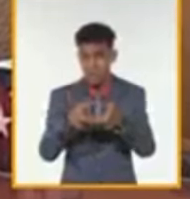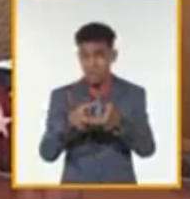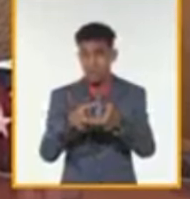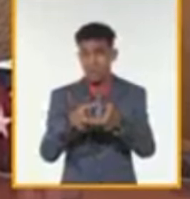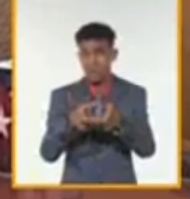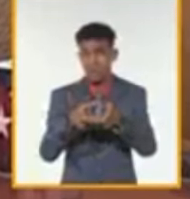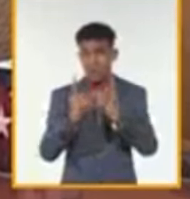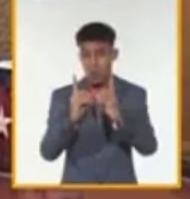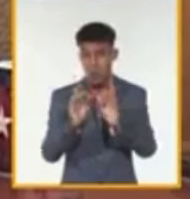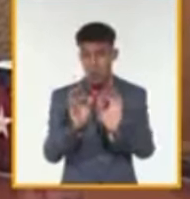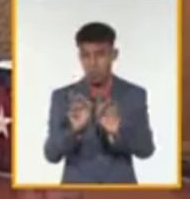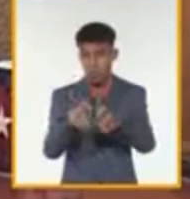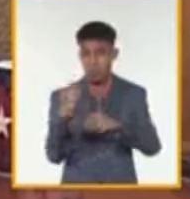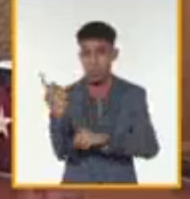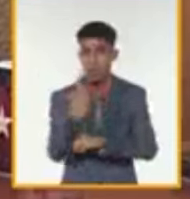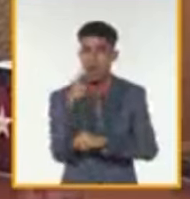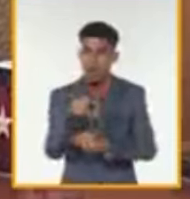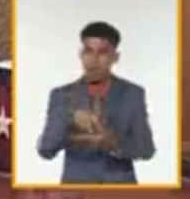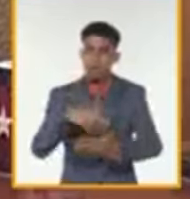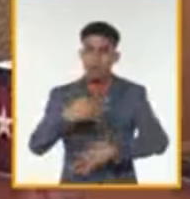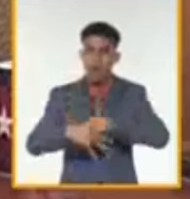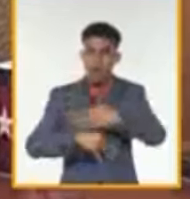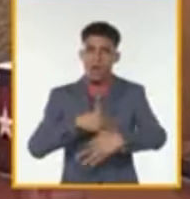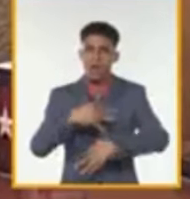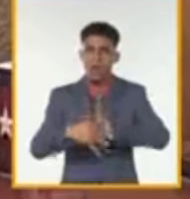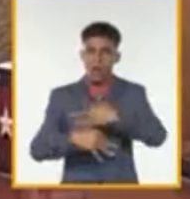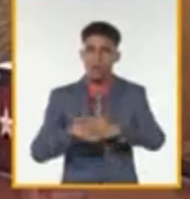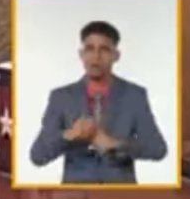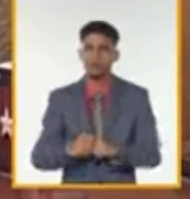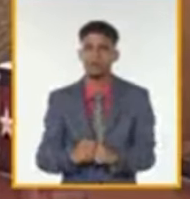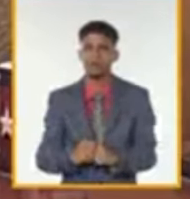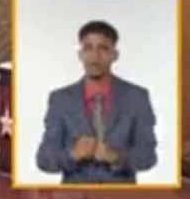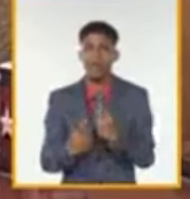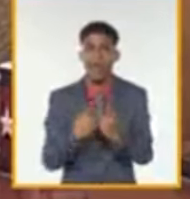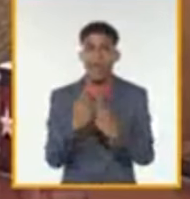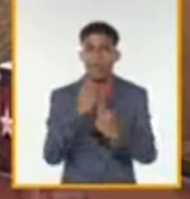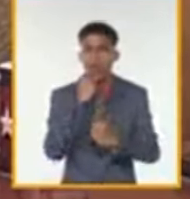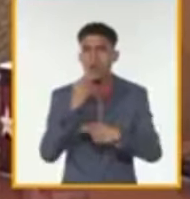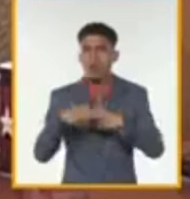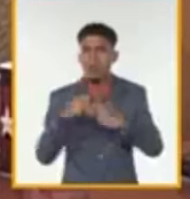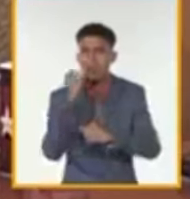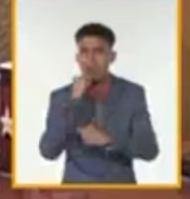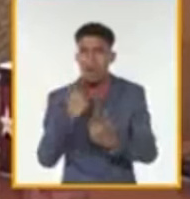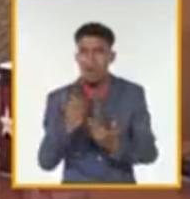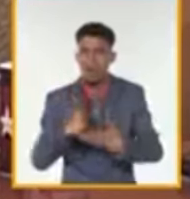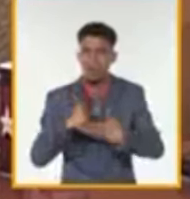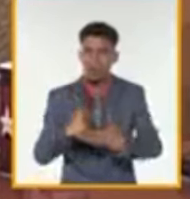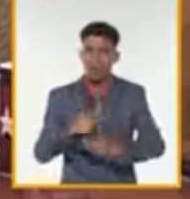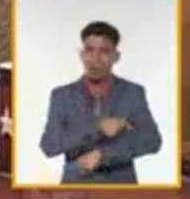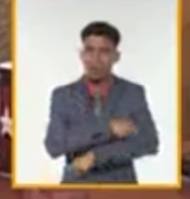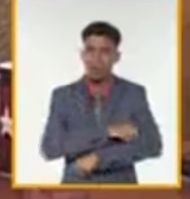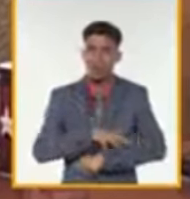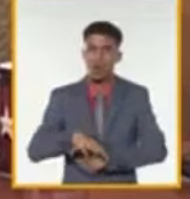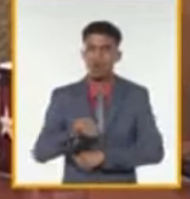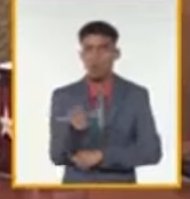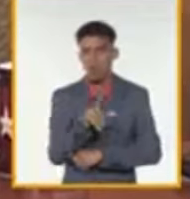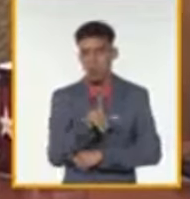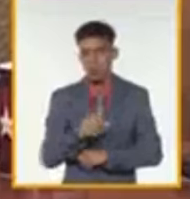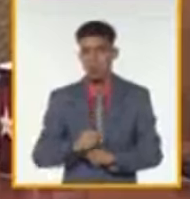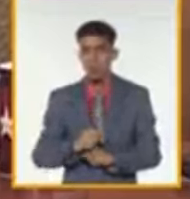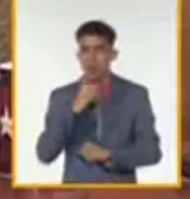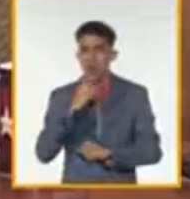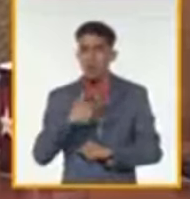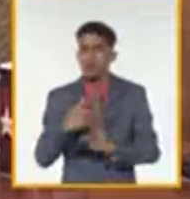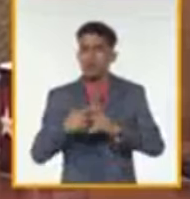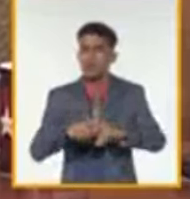nacional vamos a estar trazando metas de qué más podemos hacer y por supuesto el reto de de de Cómo resolver esas